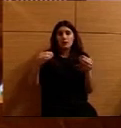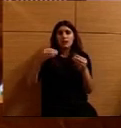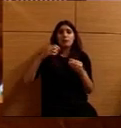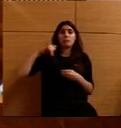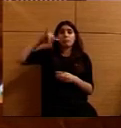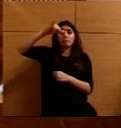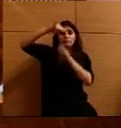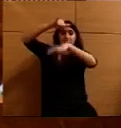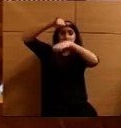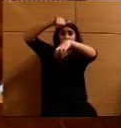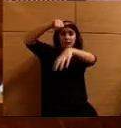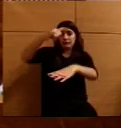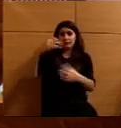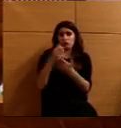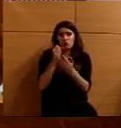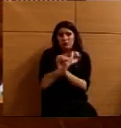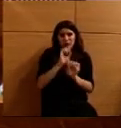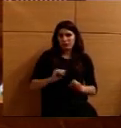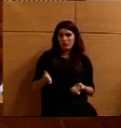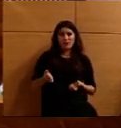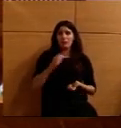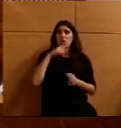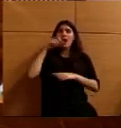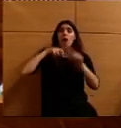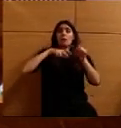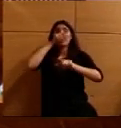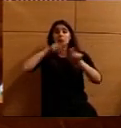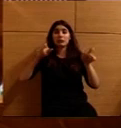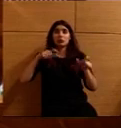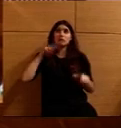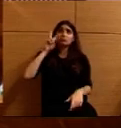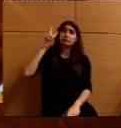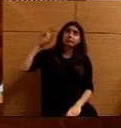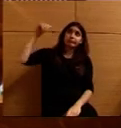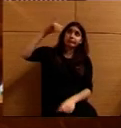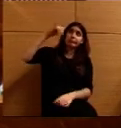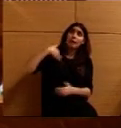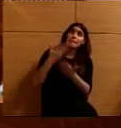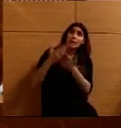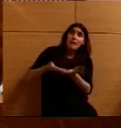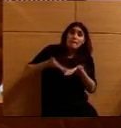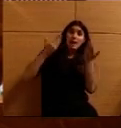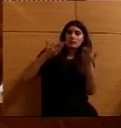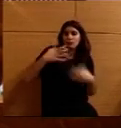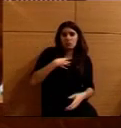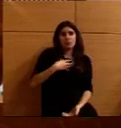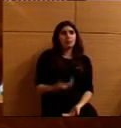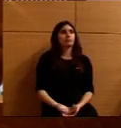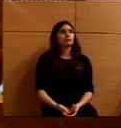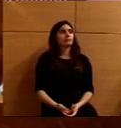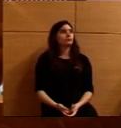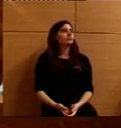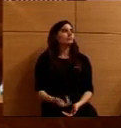avionetas todo lo que algunas personas estaban pidiendo que se tirase. Y sí